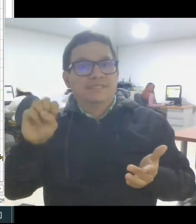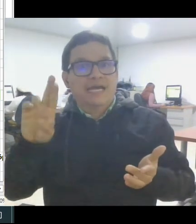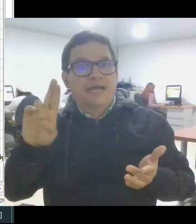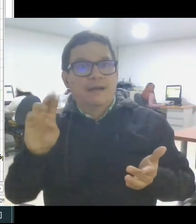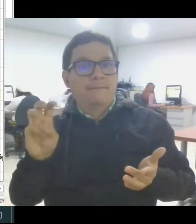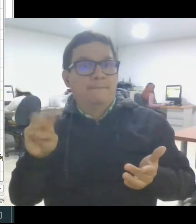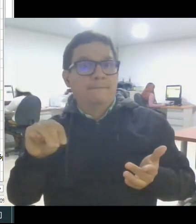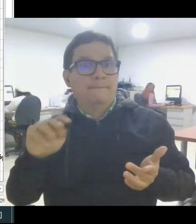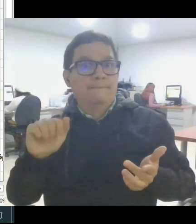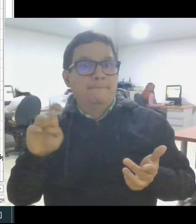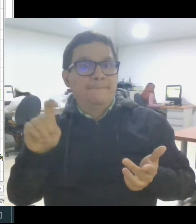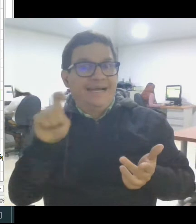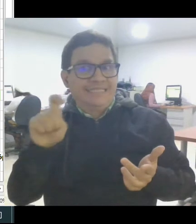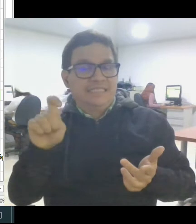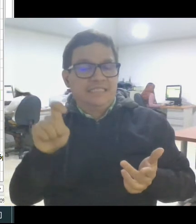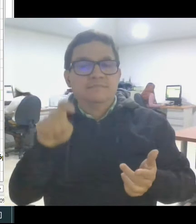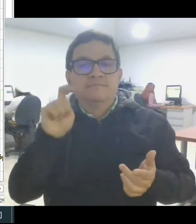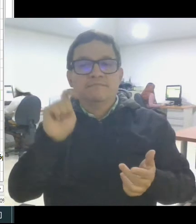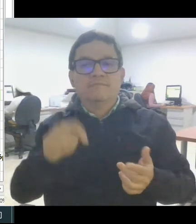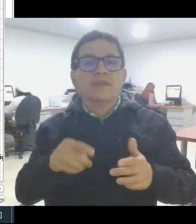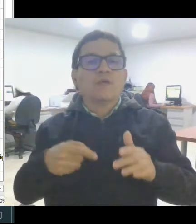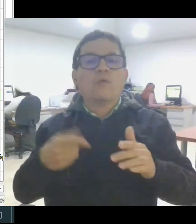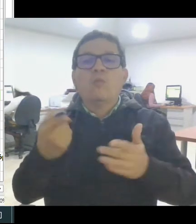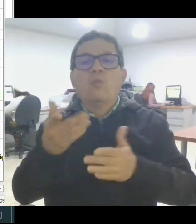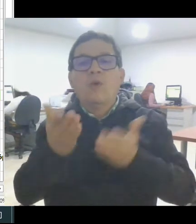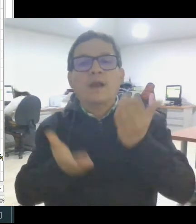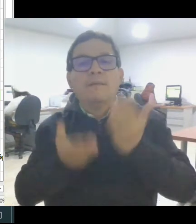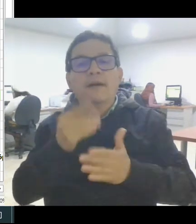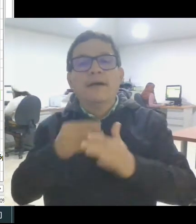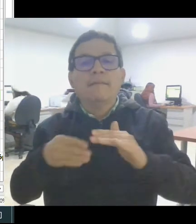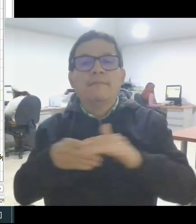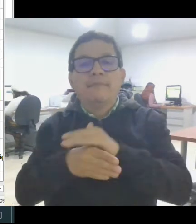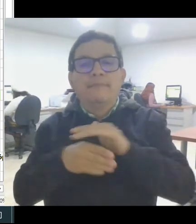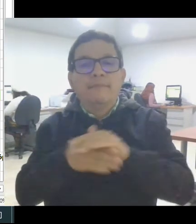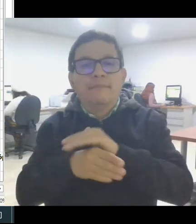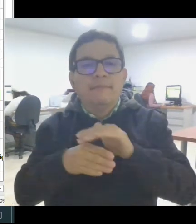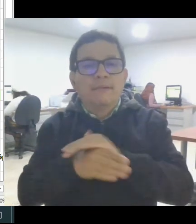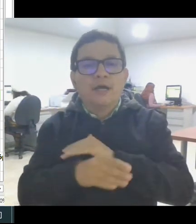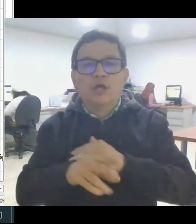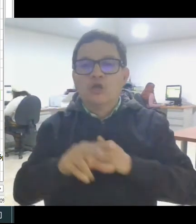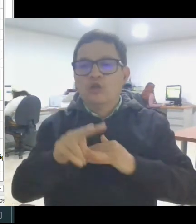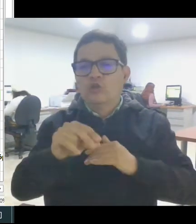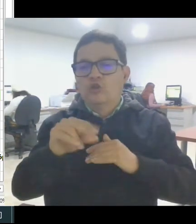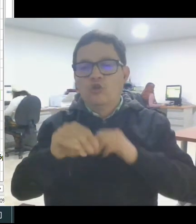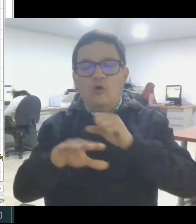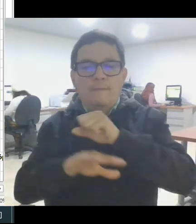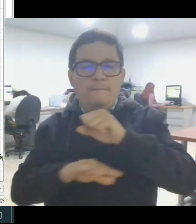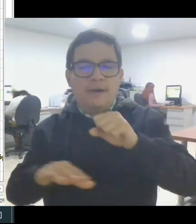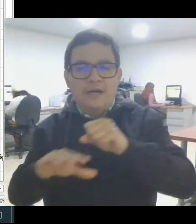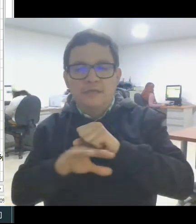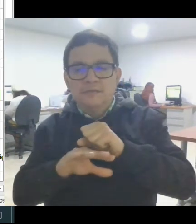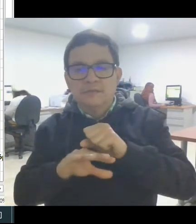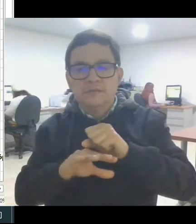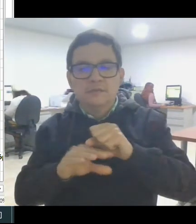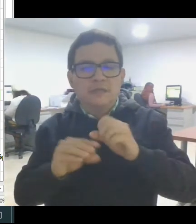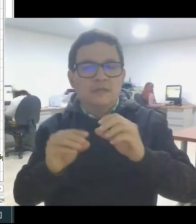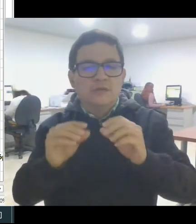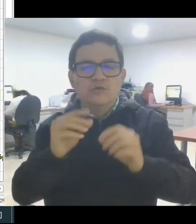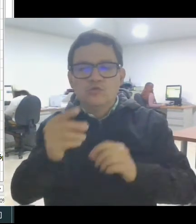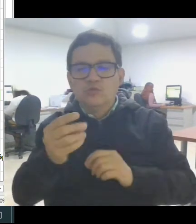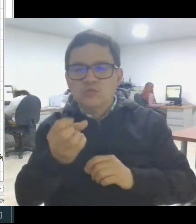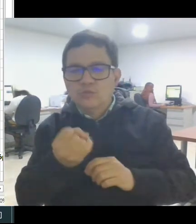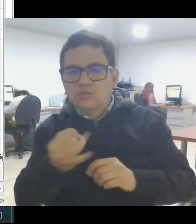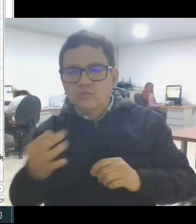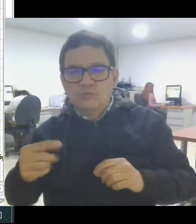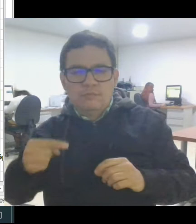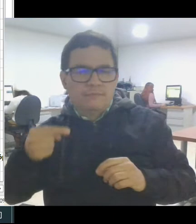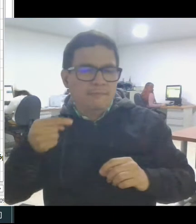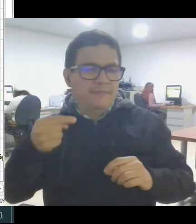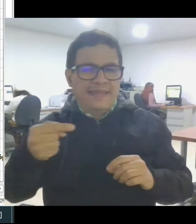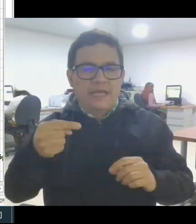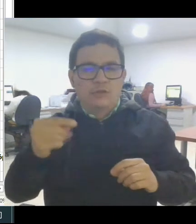maximización. La variable entrante en una maximización es la variable no básica con el coeficiente más negativo.